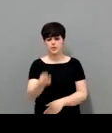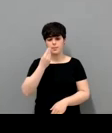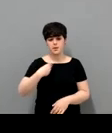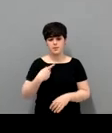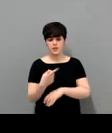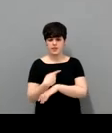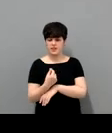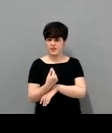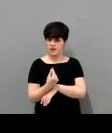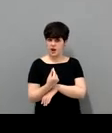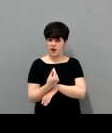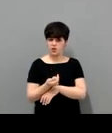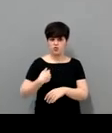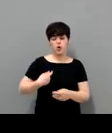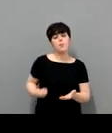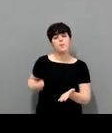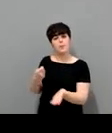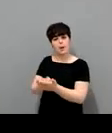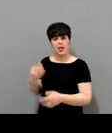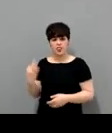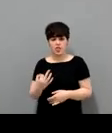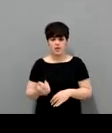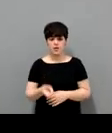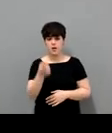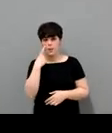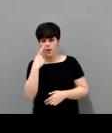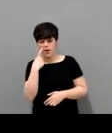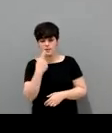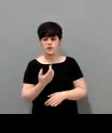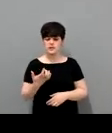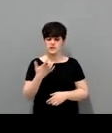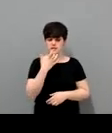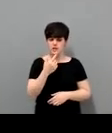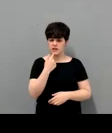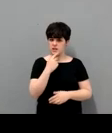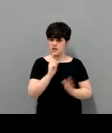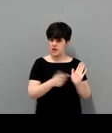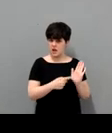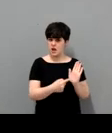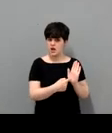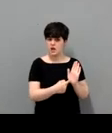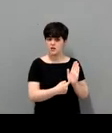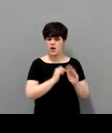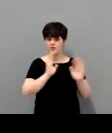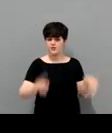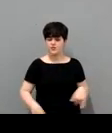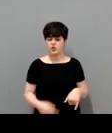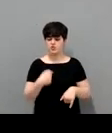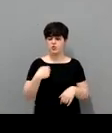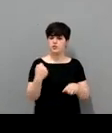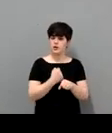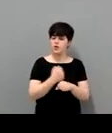dinero, me lo tengo que pagar yo. Y fijaros que así lo dice la ley. Al final, trabajo